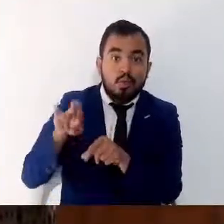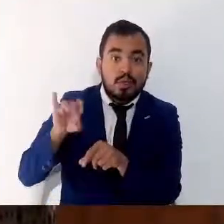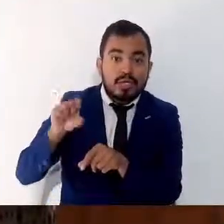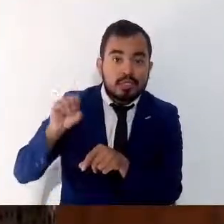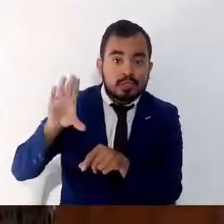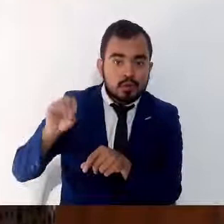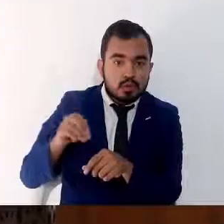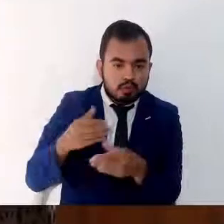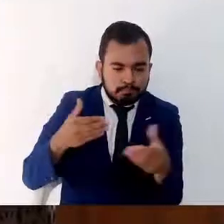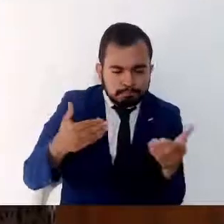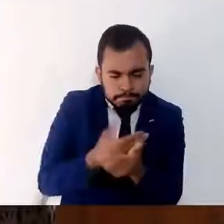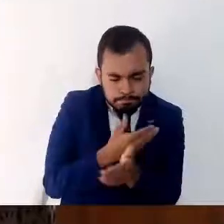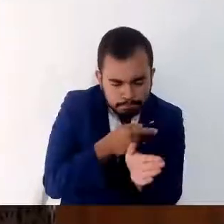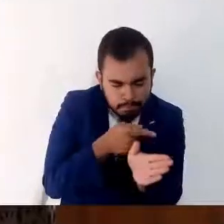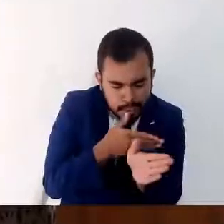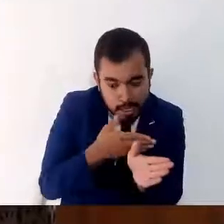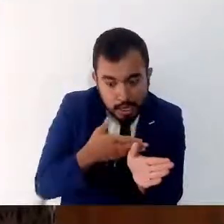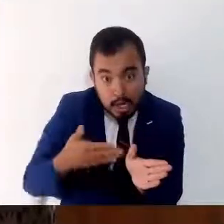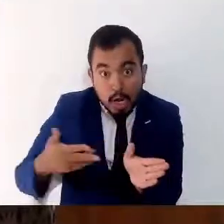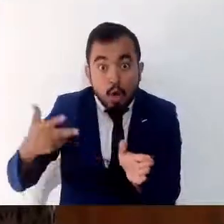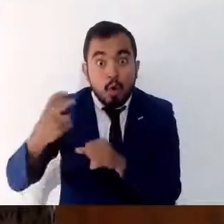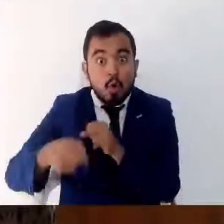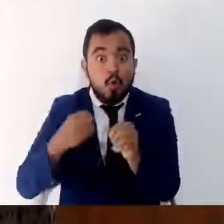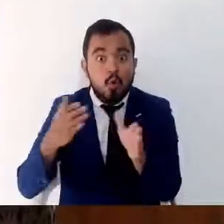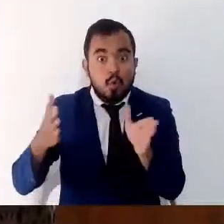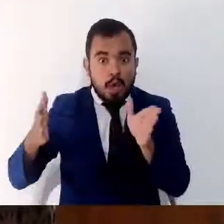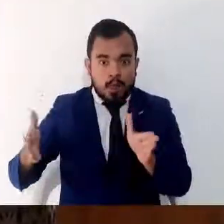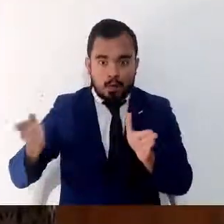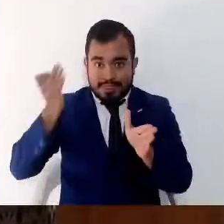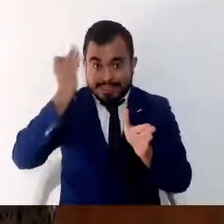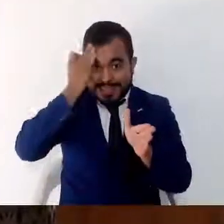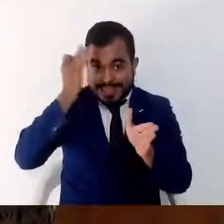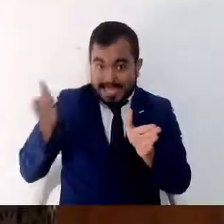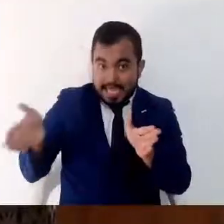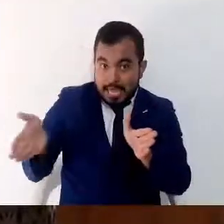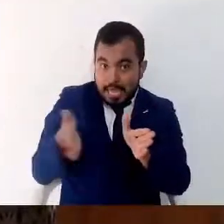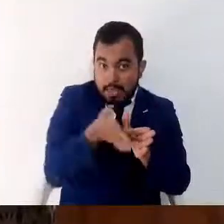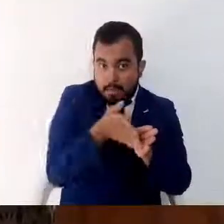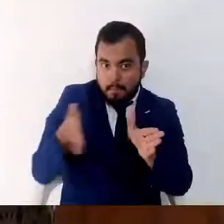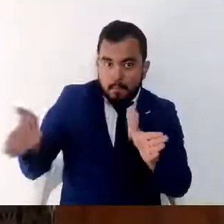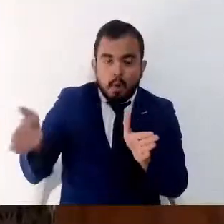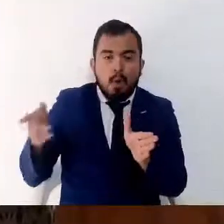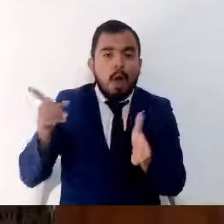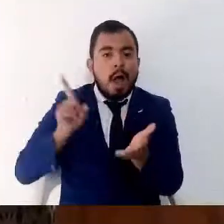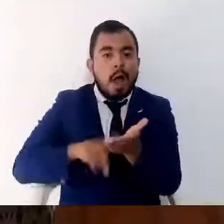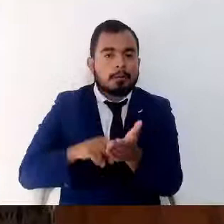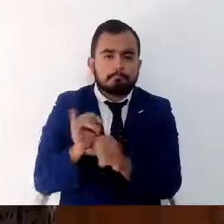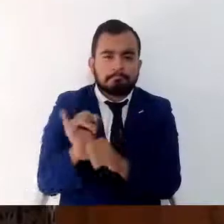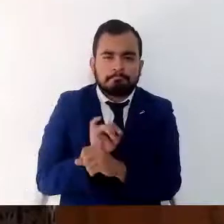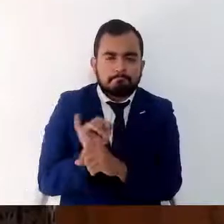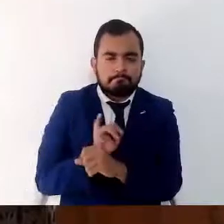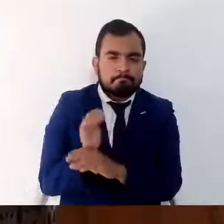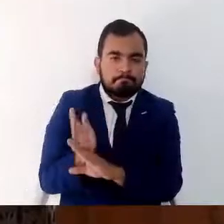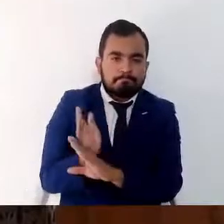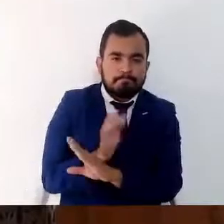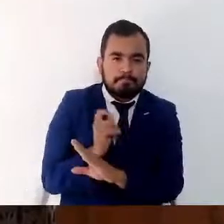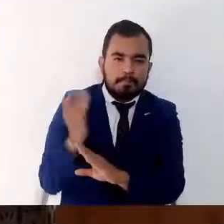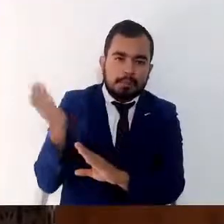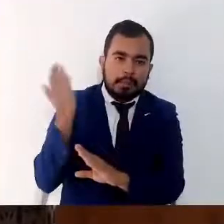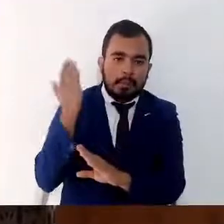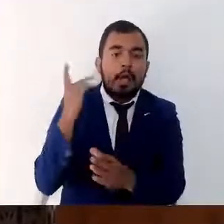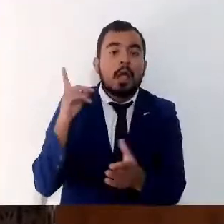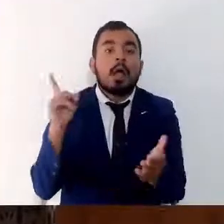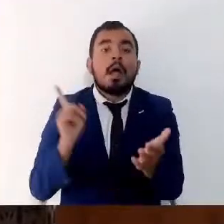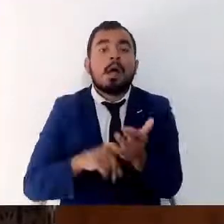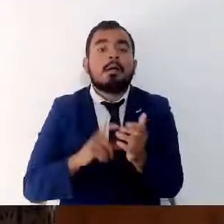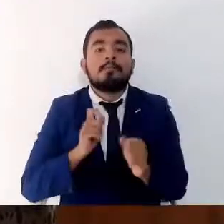los 8 años de edad, periodo de tiempo en el que las investigaciones recientes demuestran que la capacidad